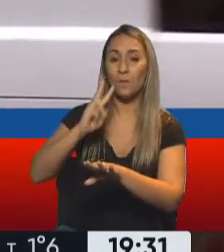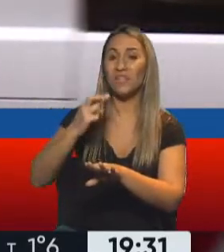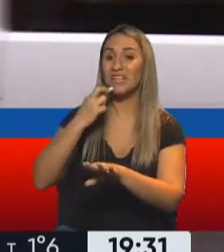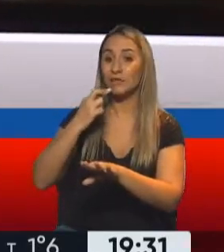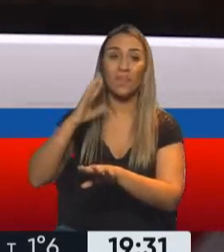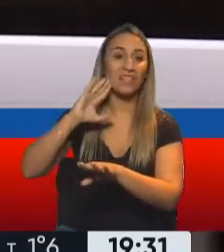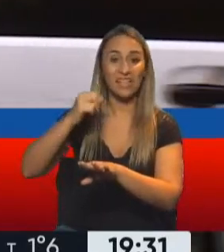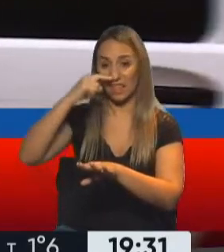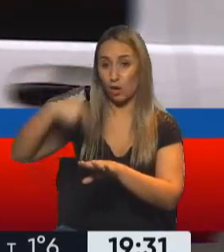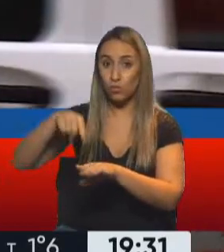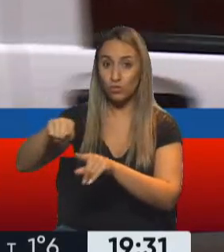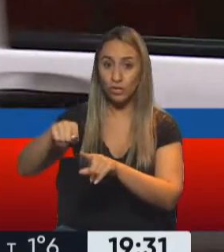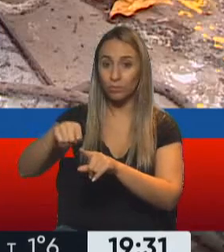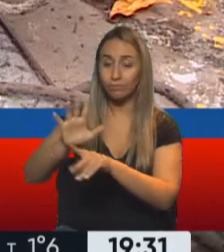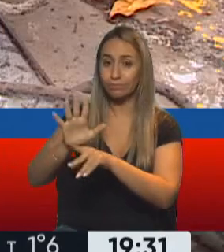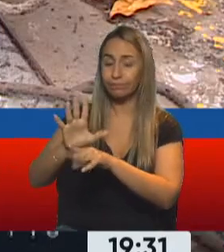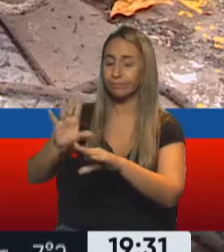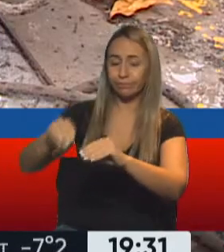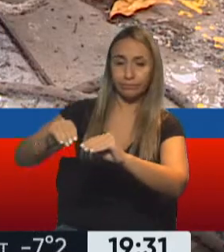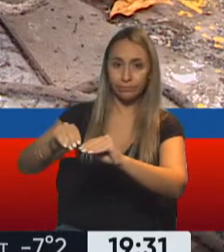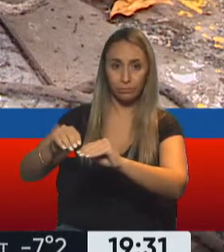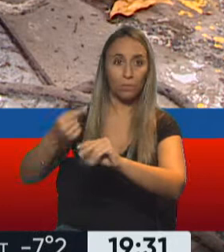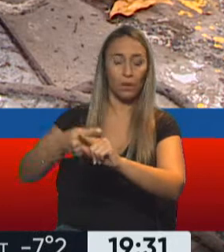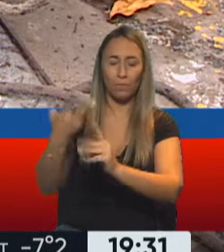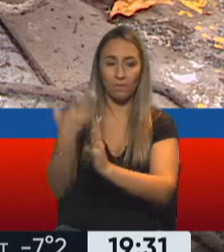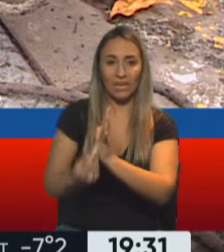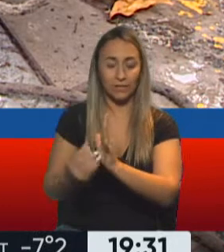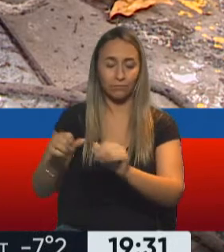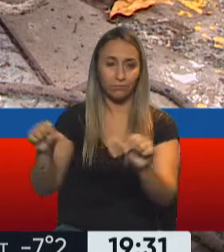de 2019 como consecuencia